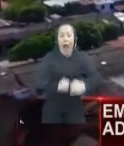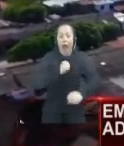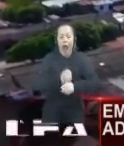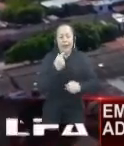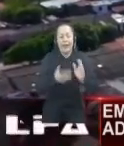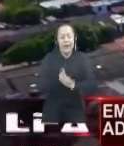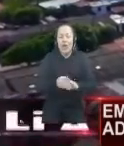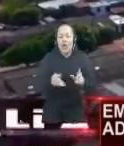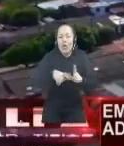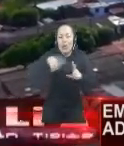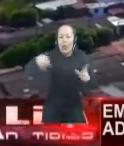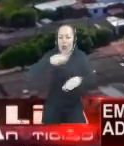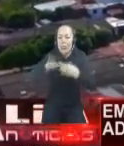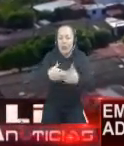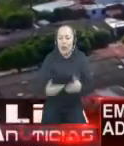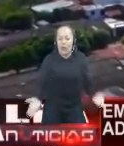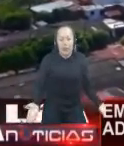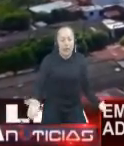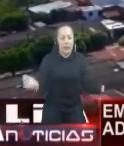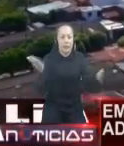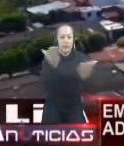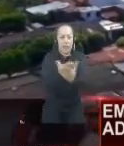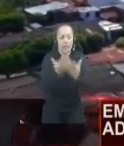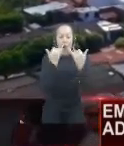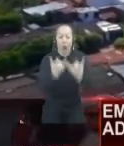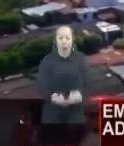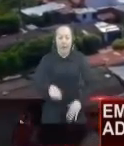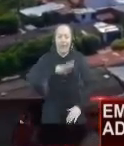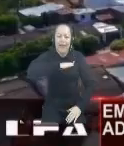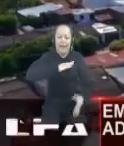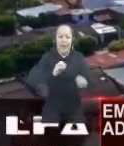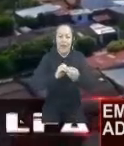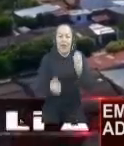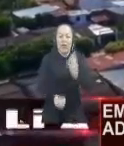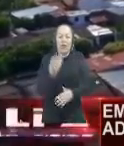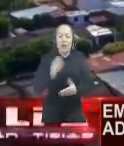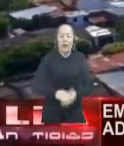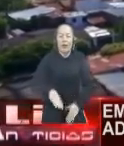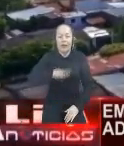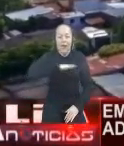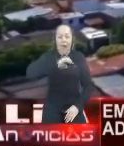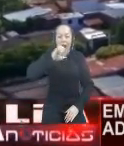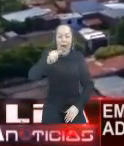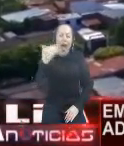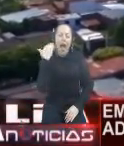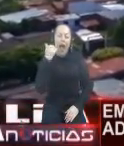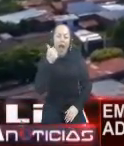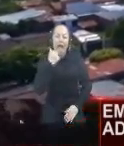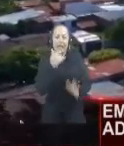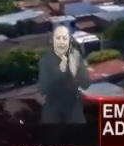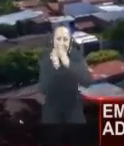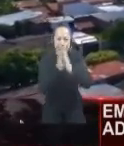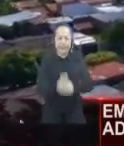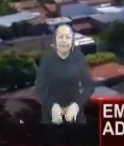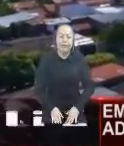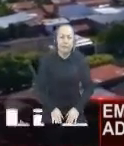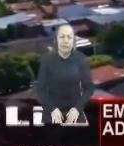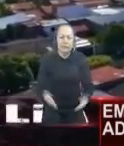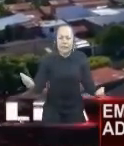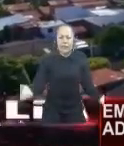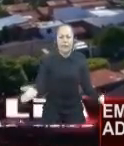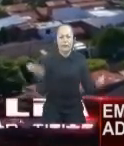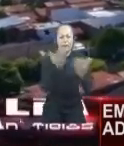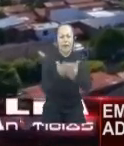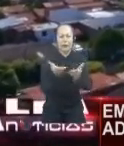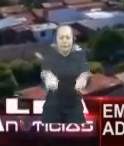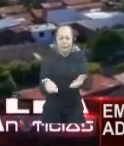de cómo avanza el proceso de empalme con la actual administración en cabeza de la alcaldesa Victoria Eugenia Ortegón. El empalme, pues nos